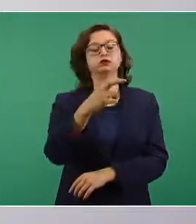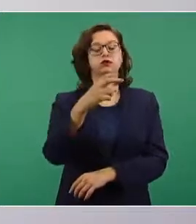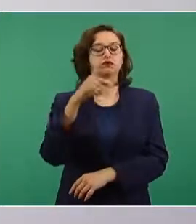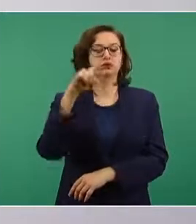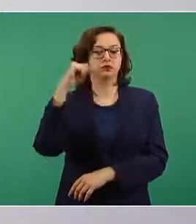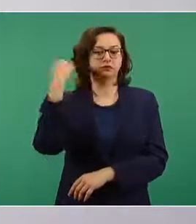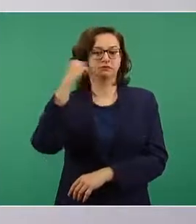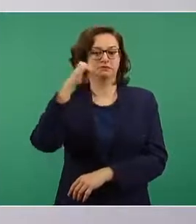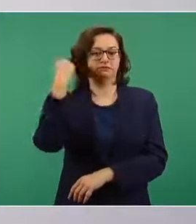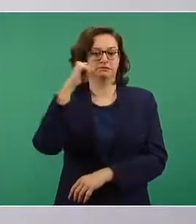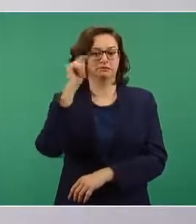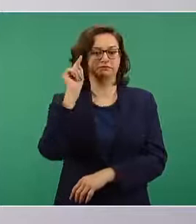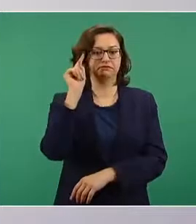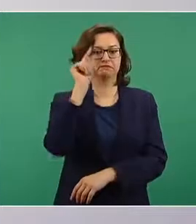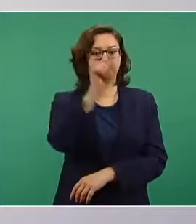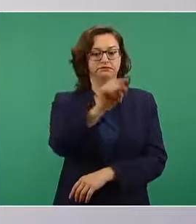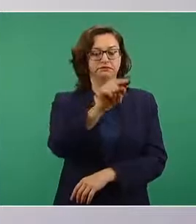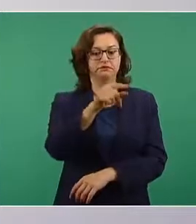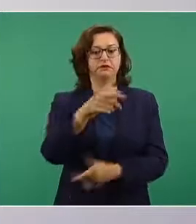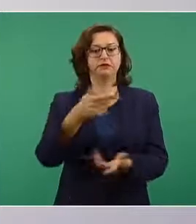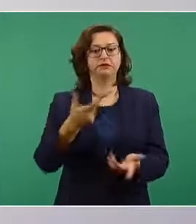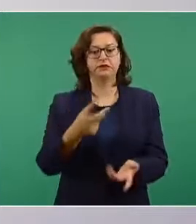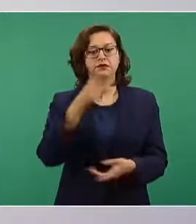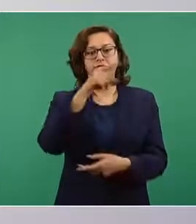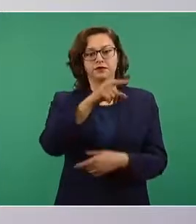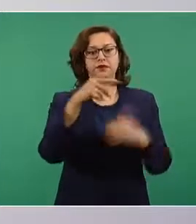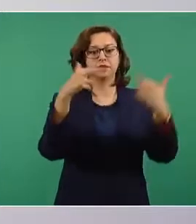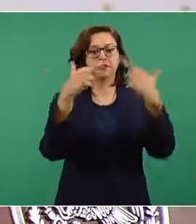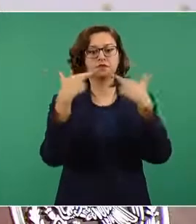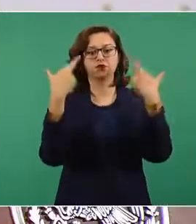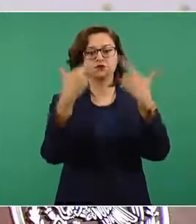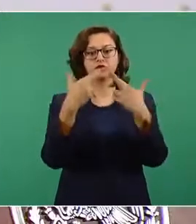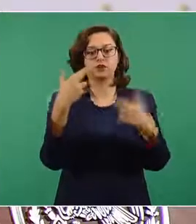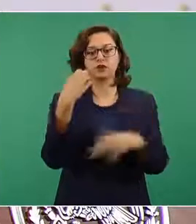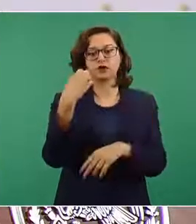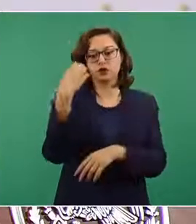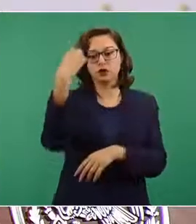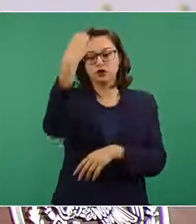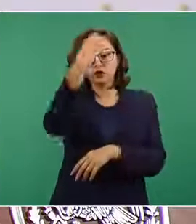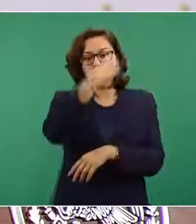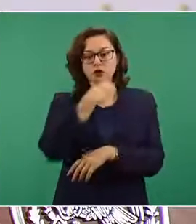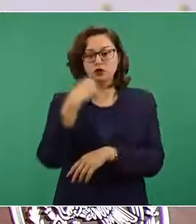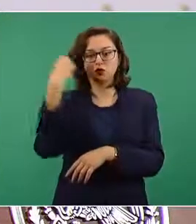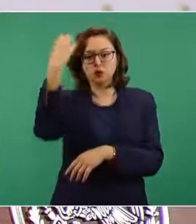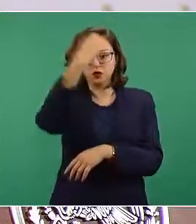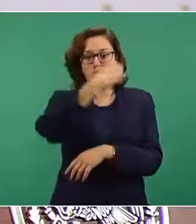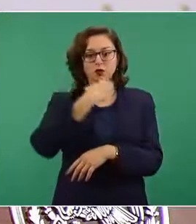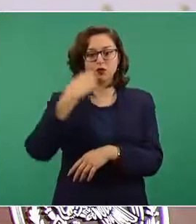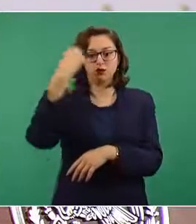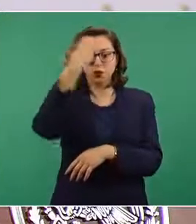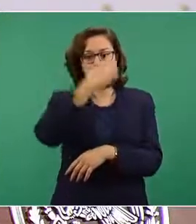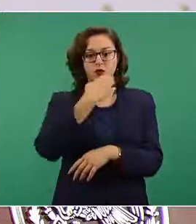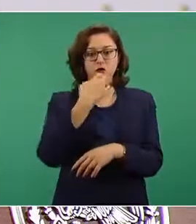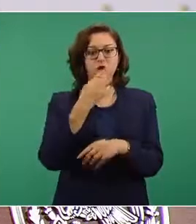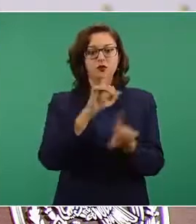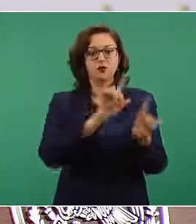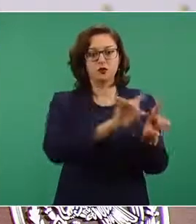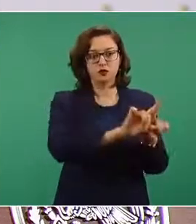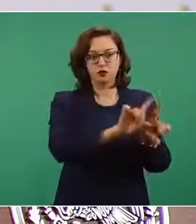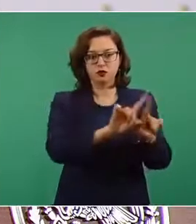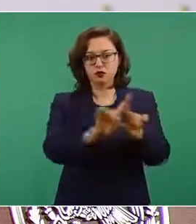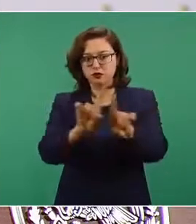Tabasco, que hay una reunión de evaluación sobre las